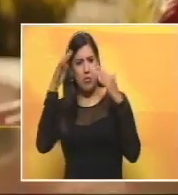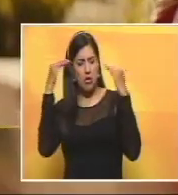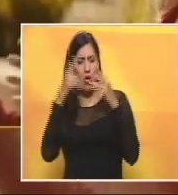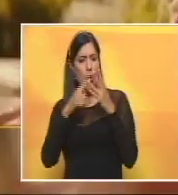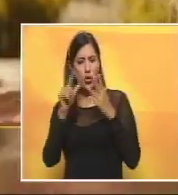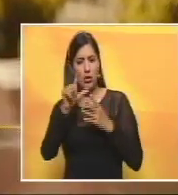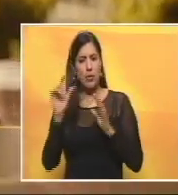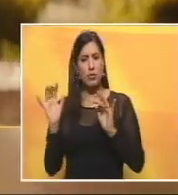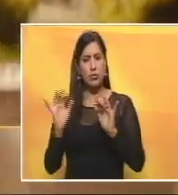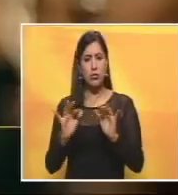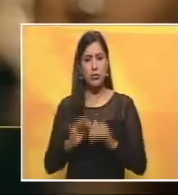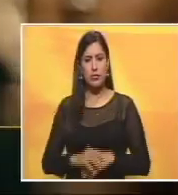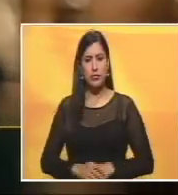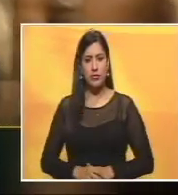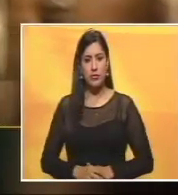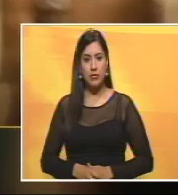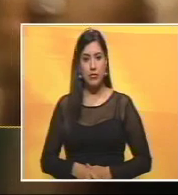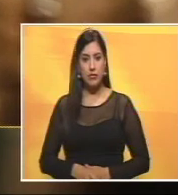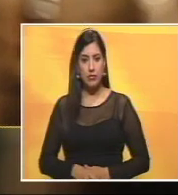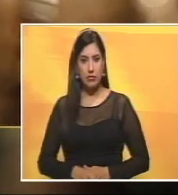y entre otras.